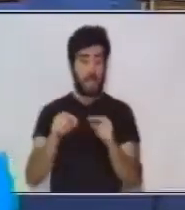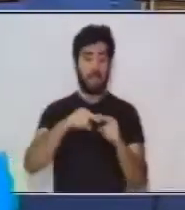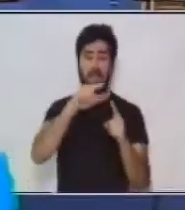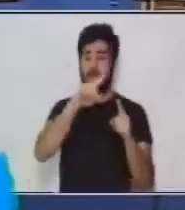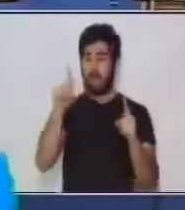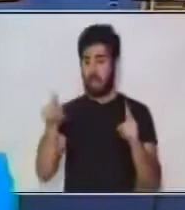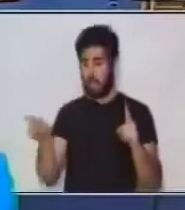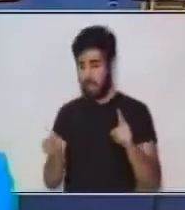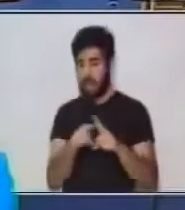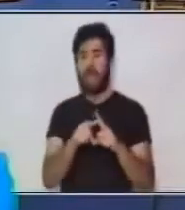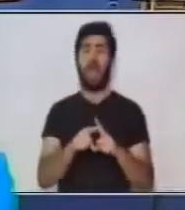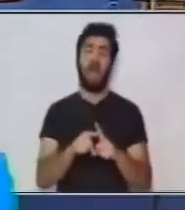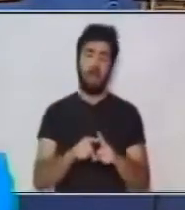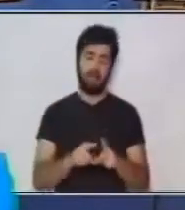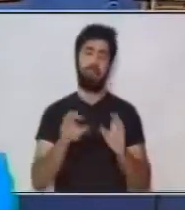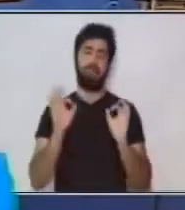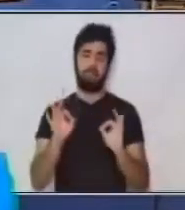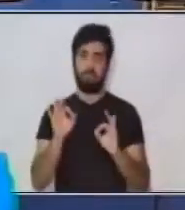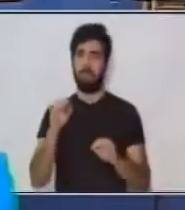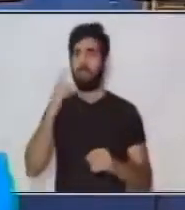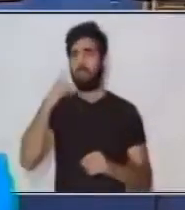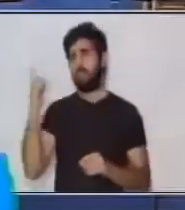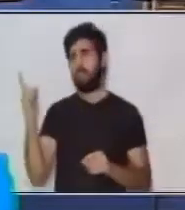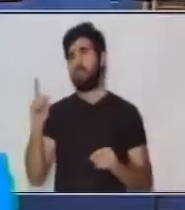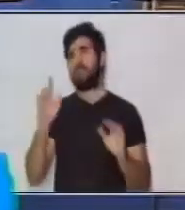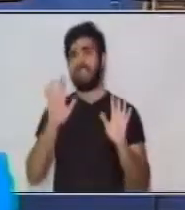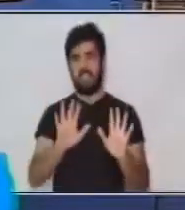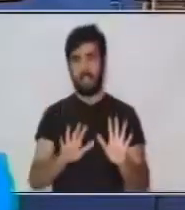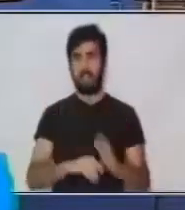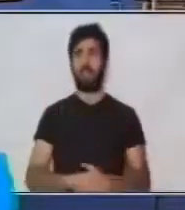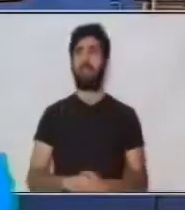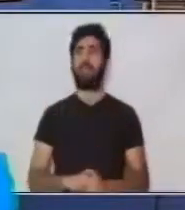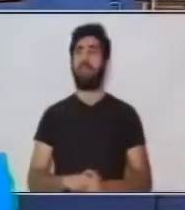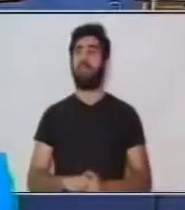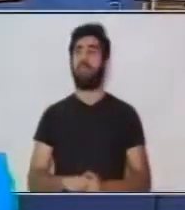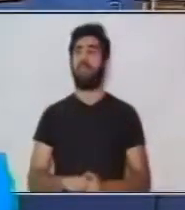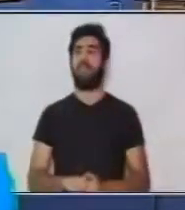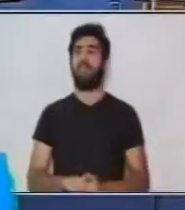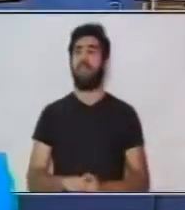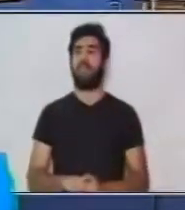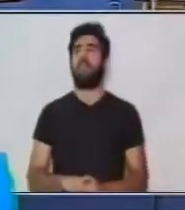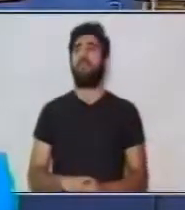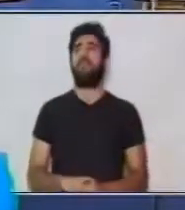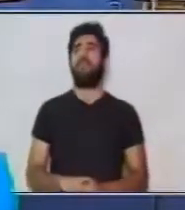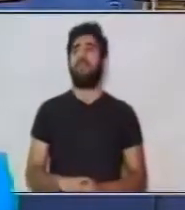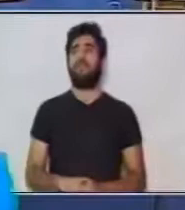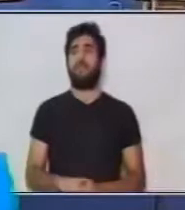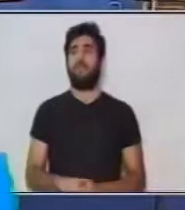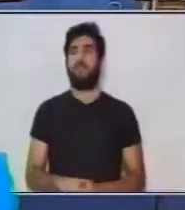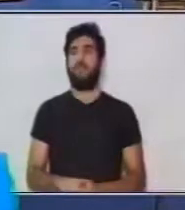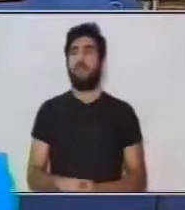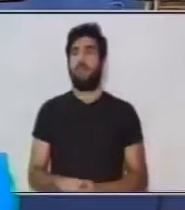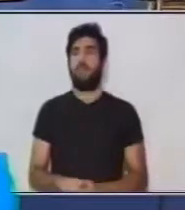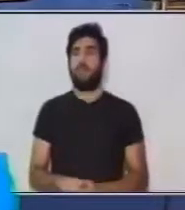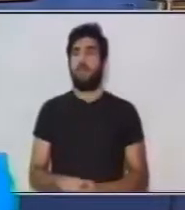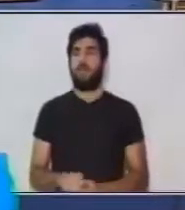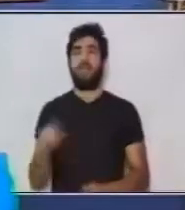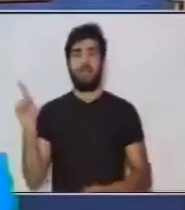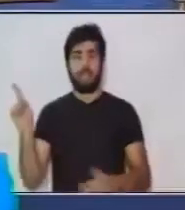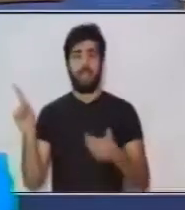10. Entonces esto es un decágono y tiene